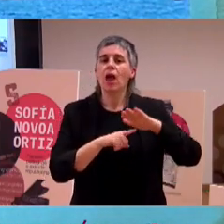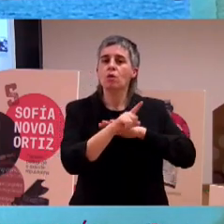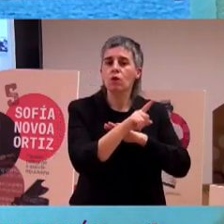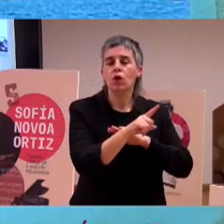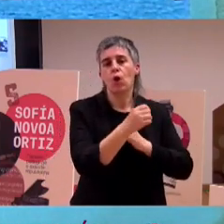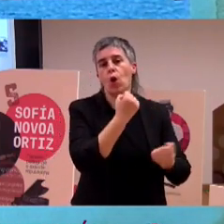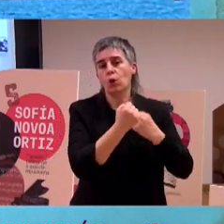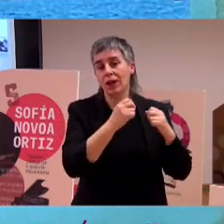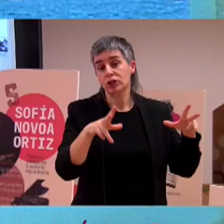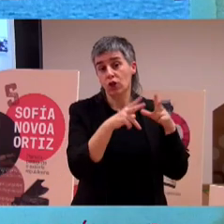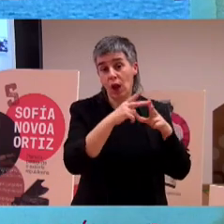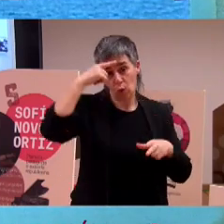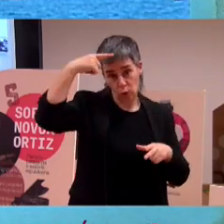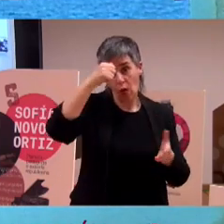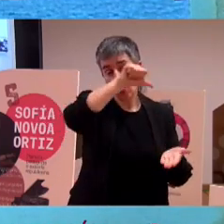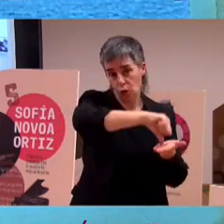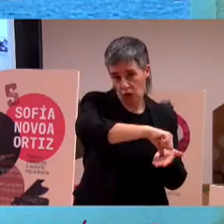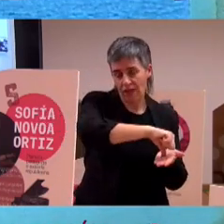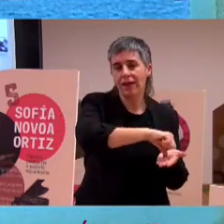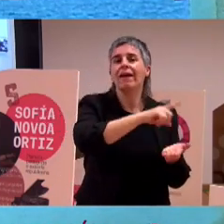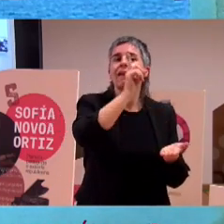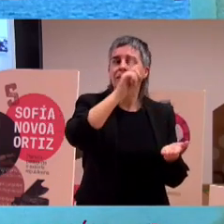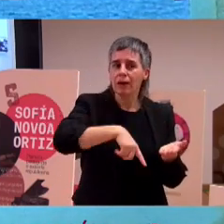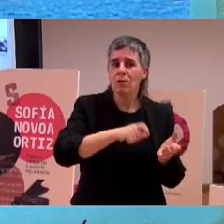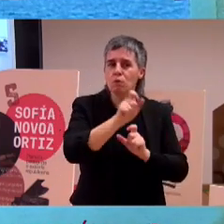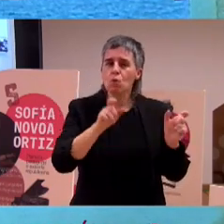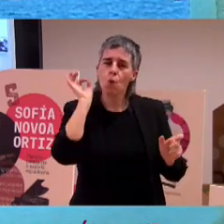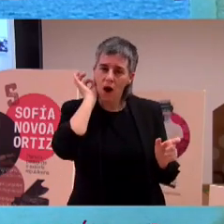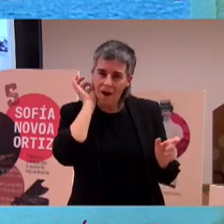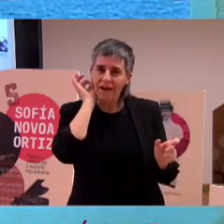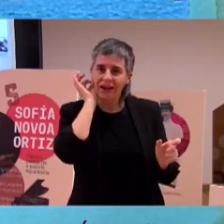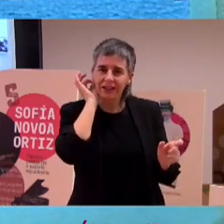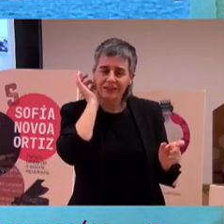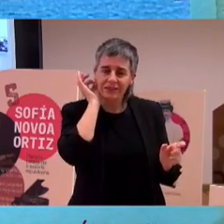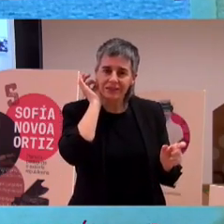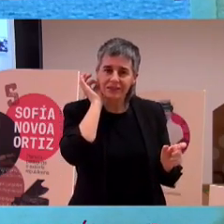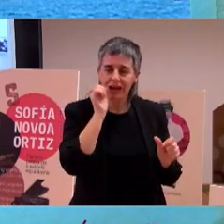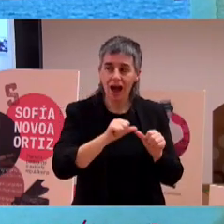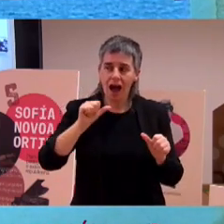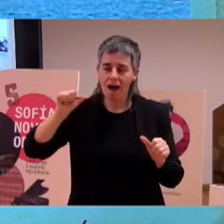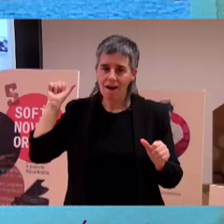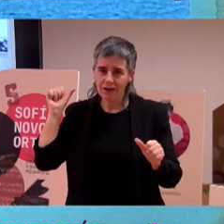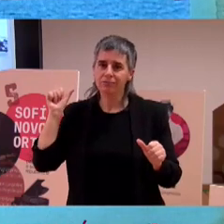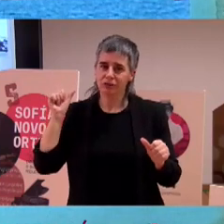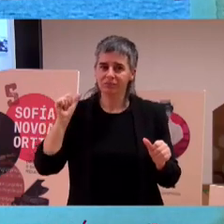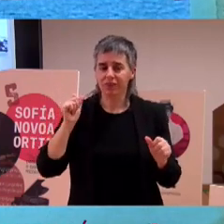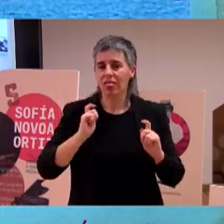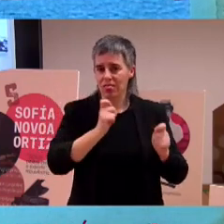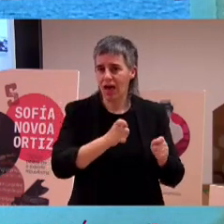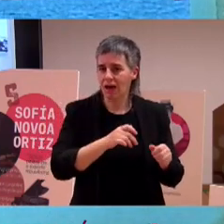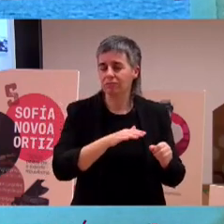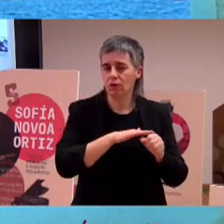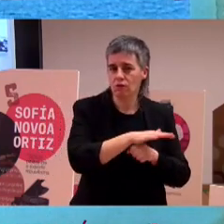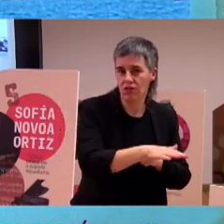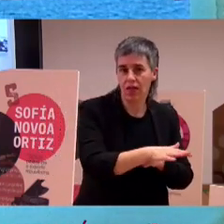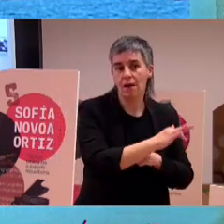cultural da cidade, tamén os camiños abertos polas mulleres que lle antecederon no mundo musical local e a súa propia contorna familiar. En